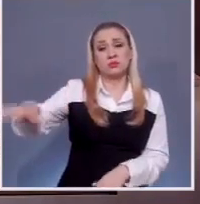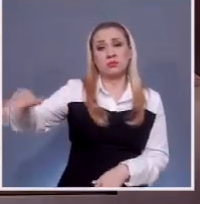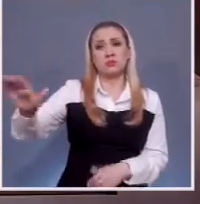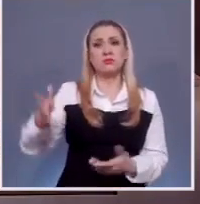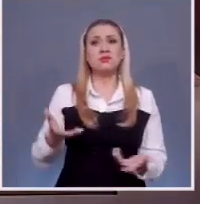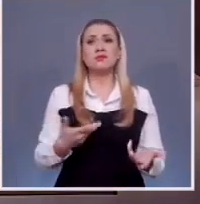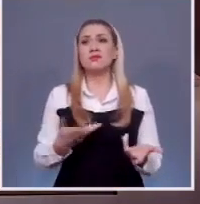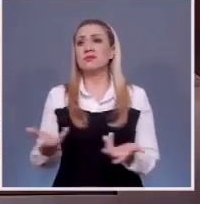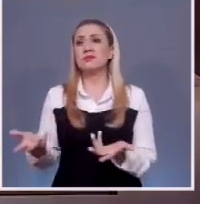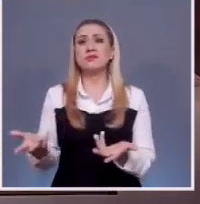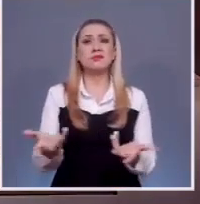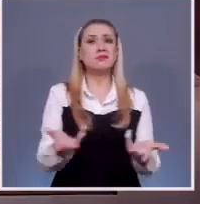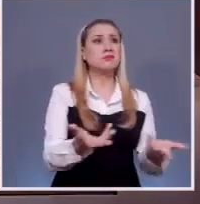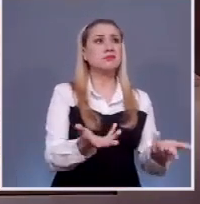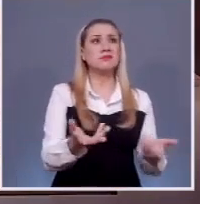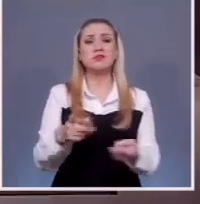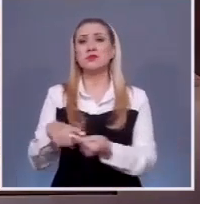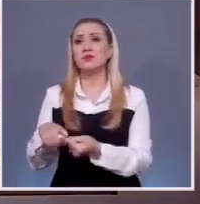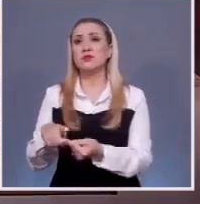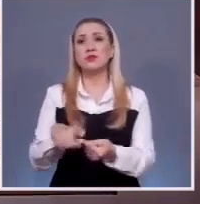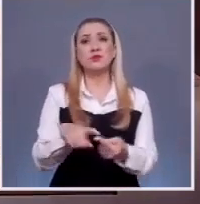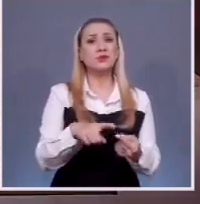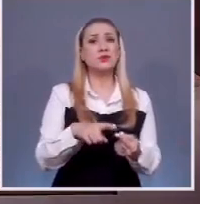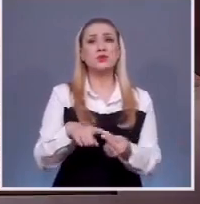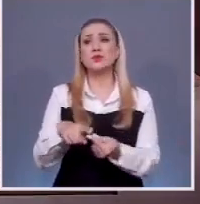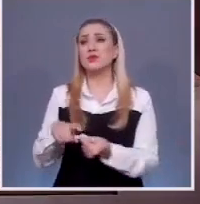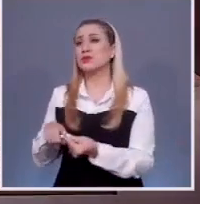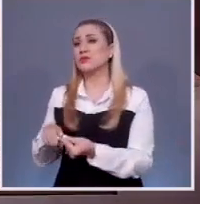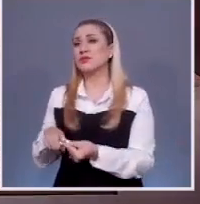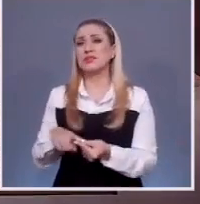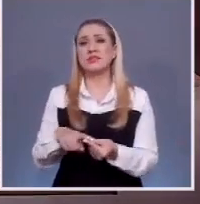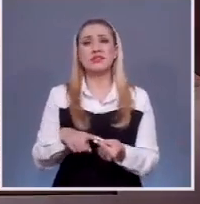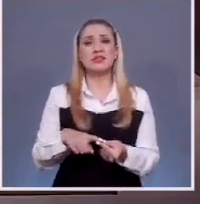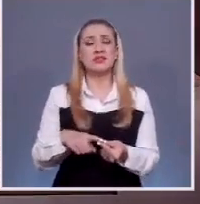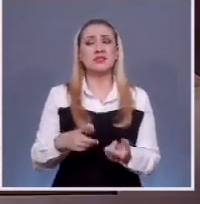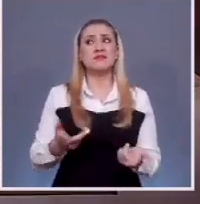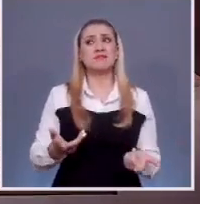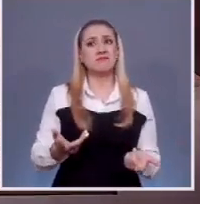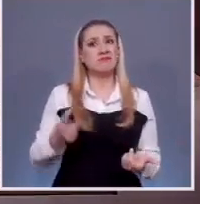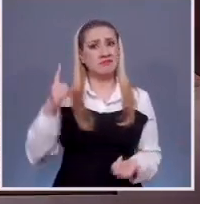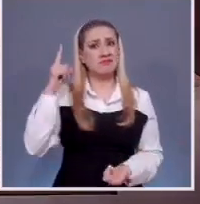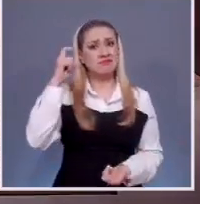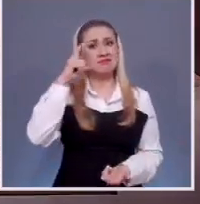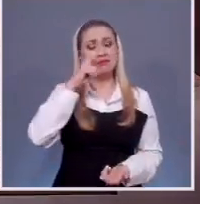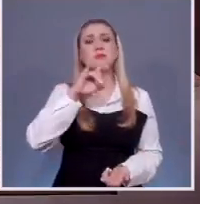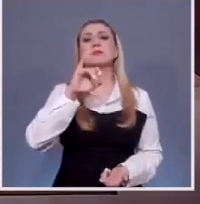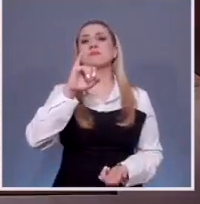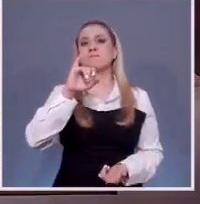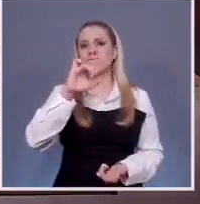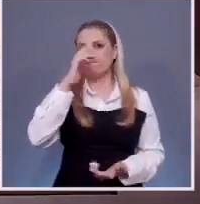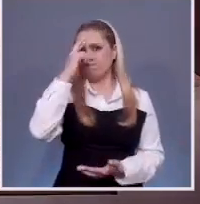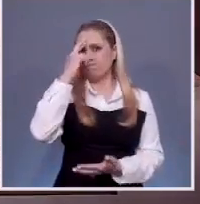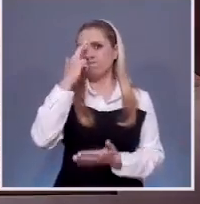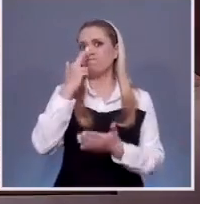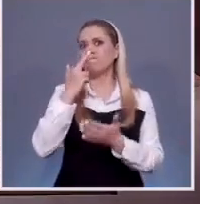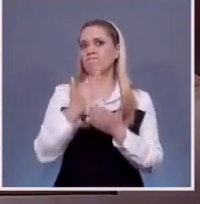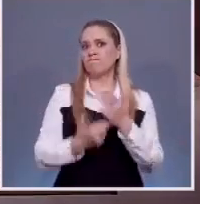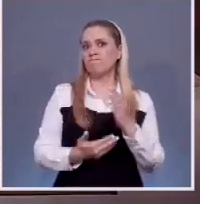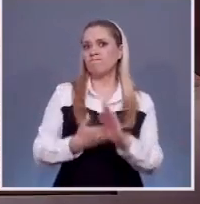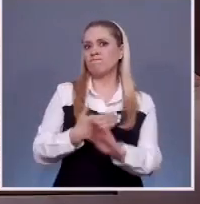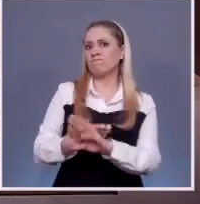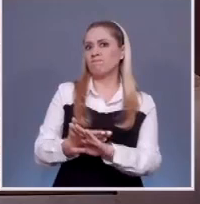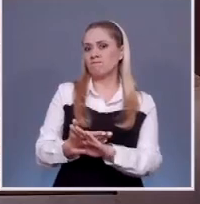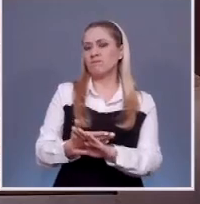más me conviene, ¿no? Sí, yo creo que habría que considerar que la violencia obstétrica es un fenómeno que tiene varias caras, varios rostros, ¿no?